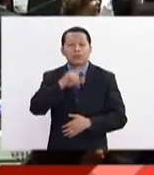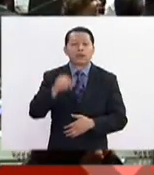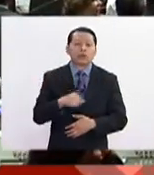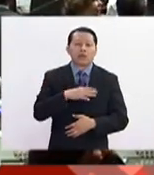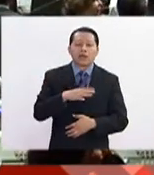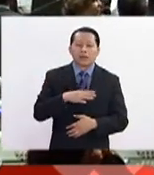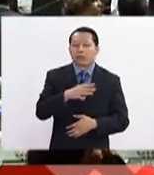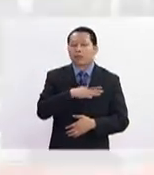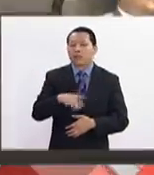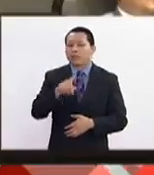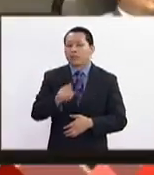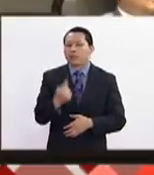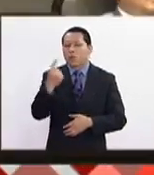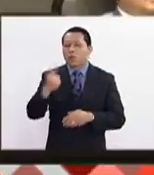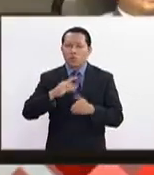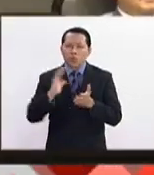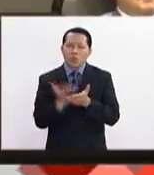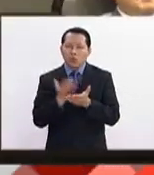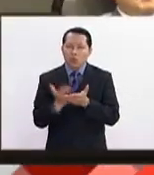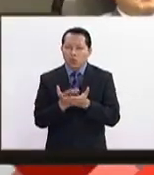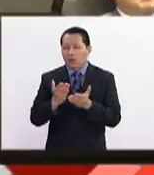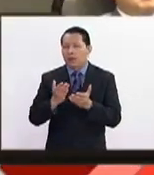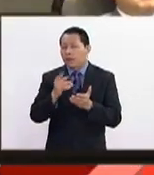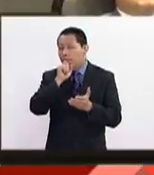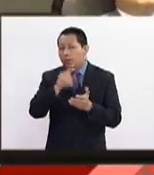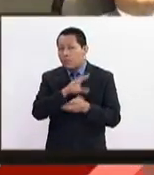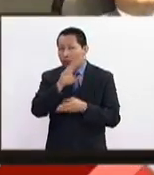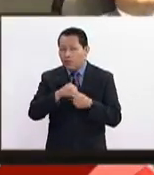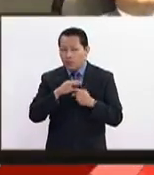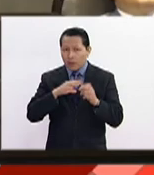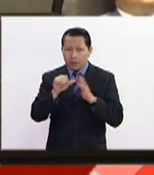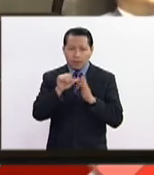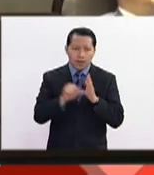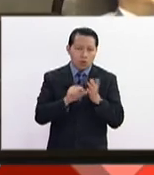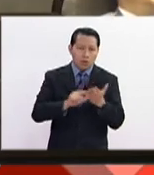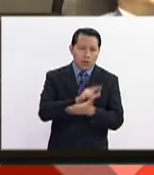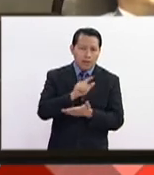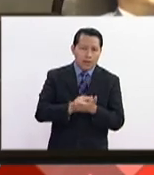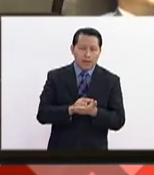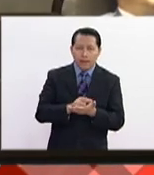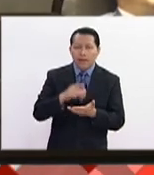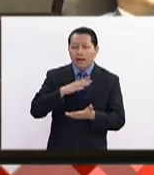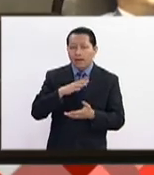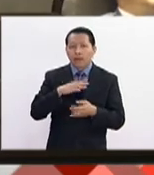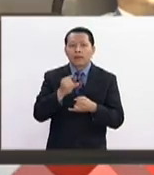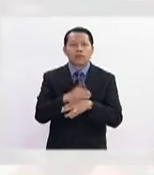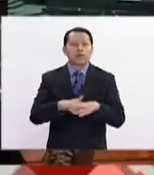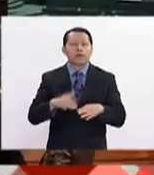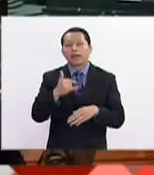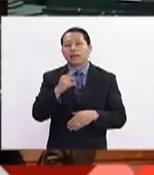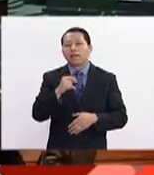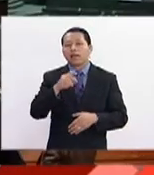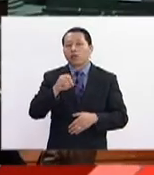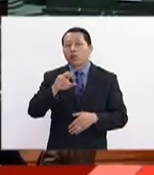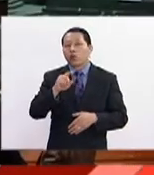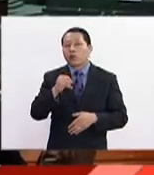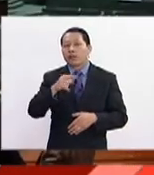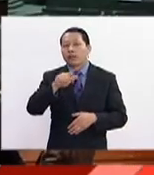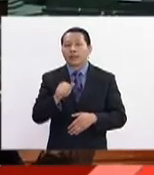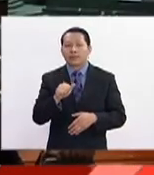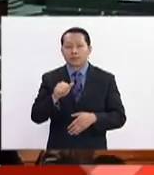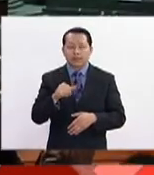rechazar 101 reservas que se hicieron a la totalidad de los artículos de la legislación. Con información de Gilberto Rodríguez